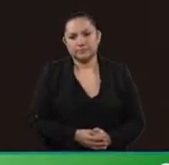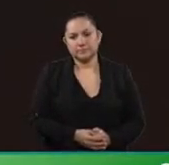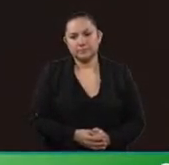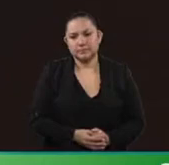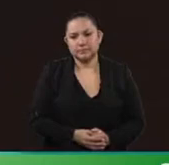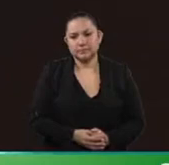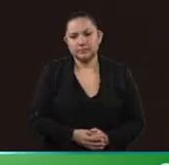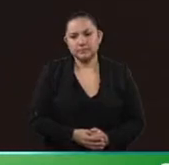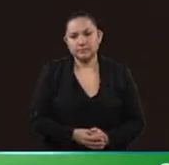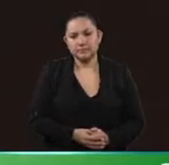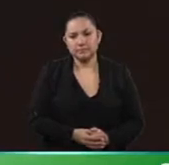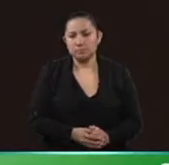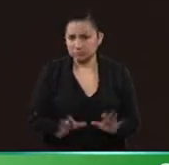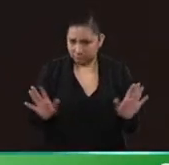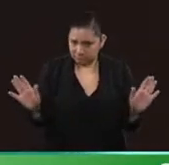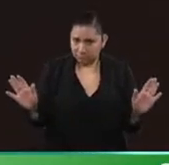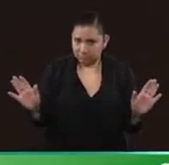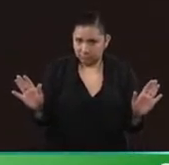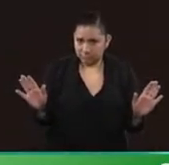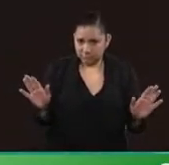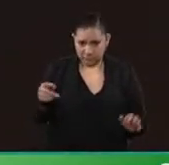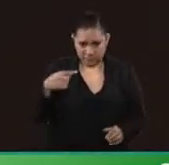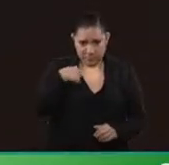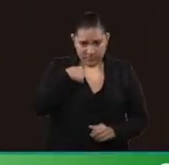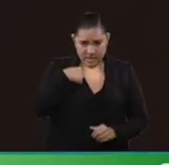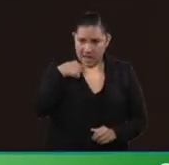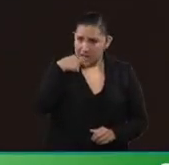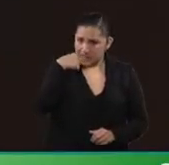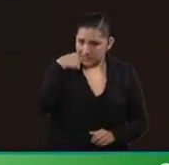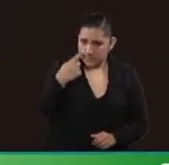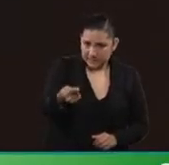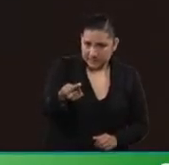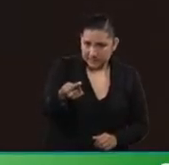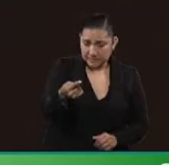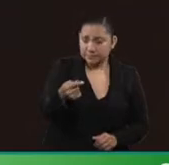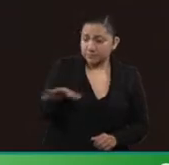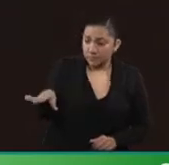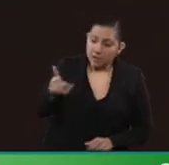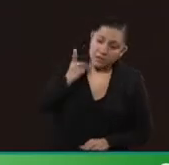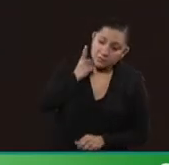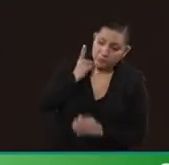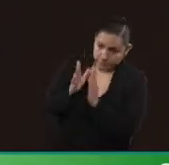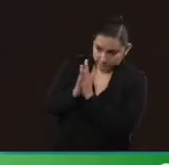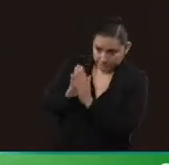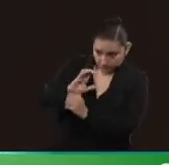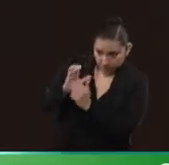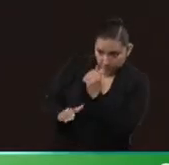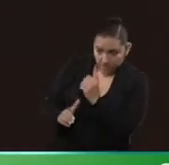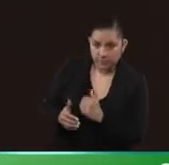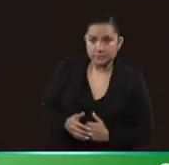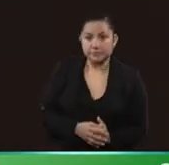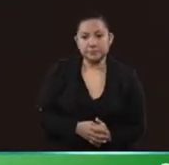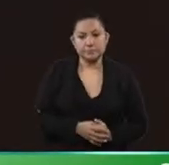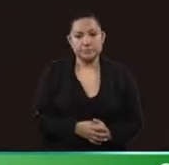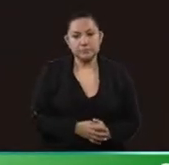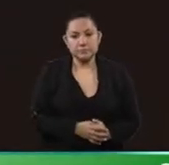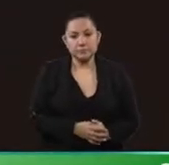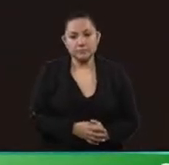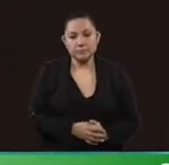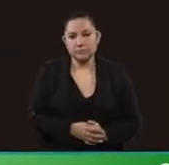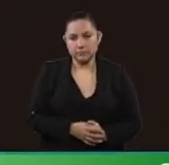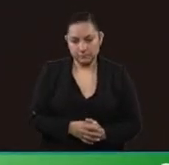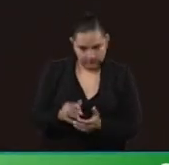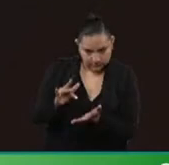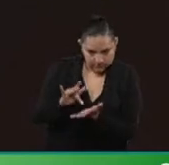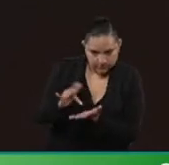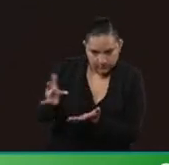nacional ya les dije cada diputado de movimiento diputado si es tan amable por favor Gracias